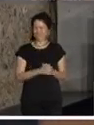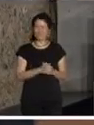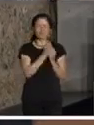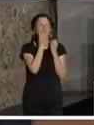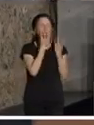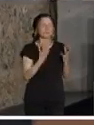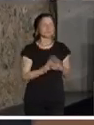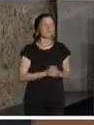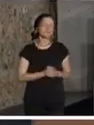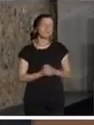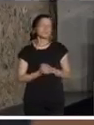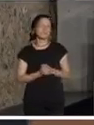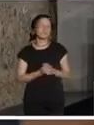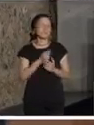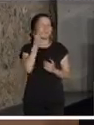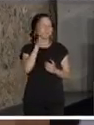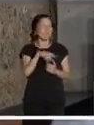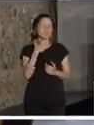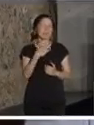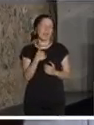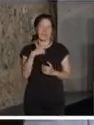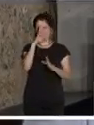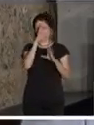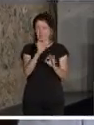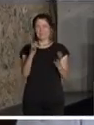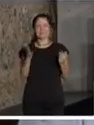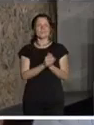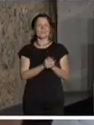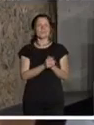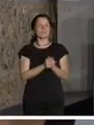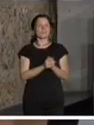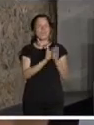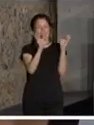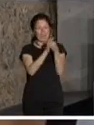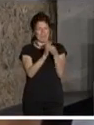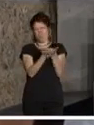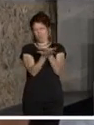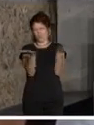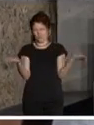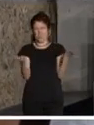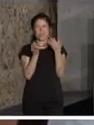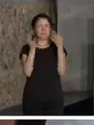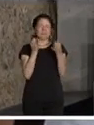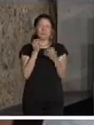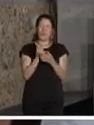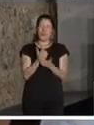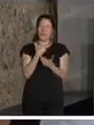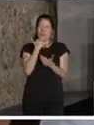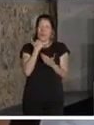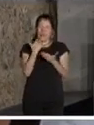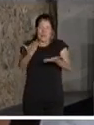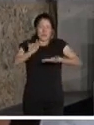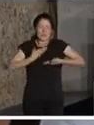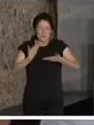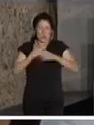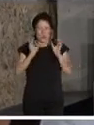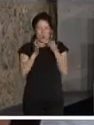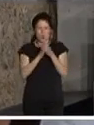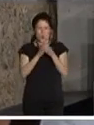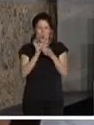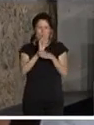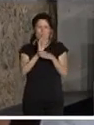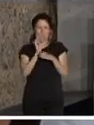Bueno pues también quería agradecer por supuesto al resto del equipo que ha estado sosteniendo ese grupo parlamentario